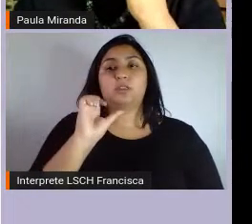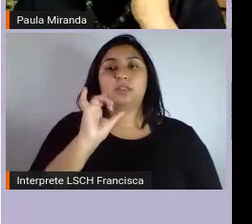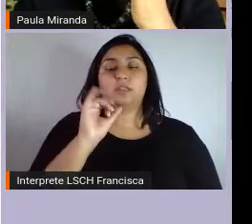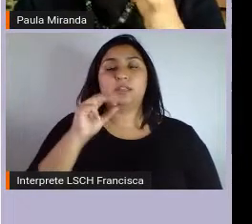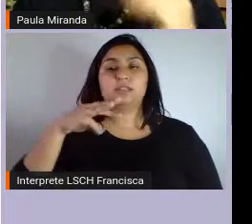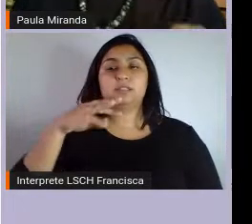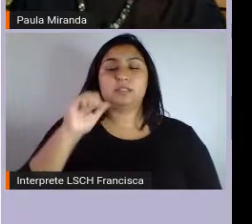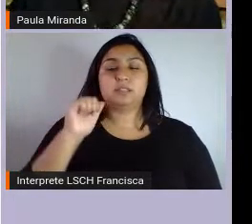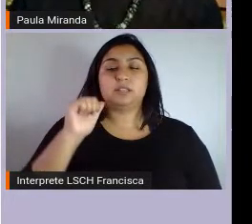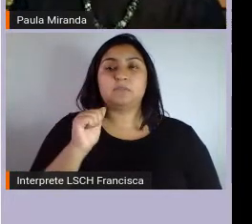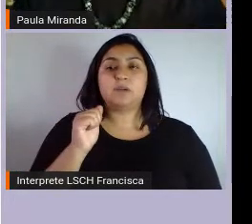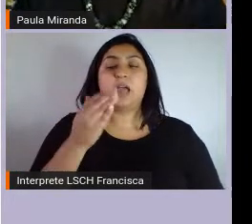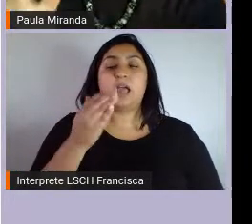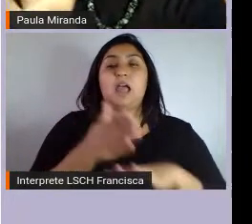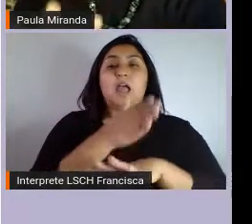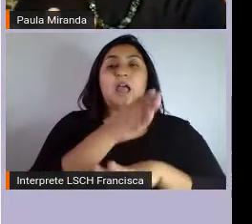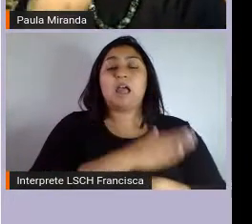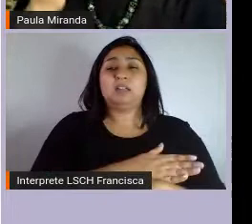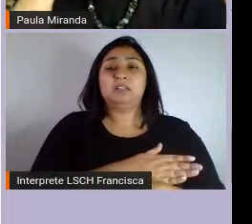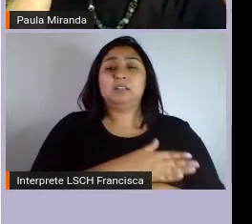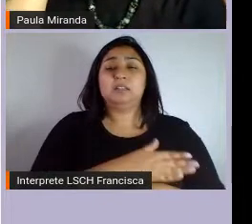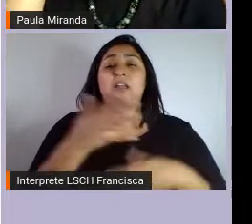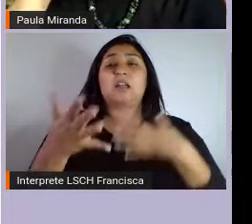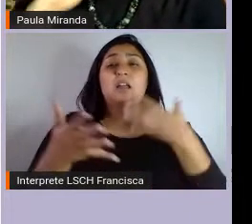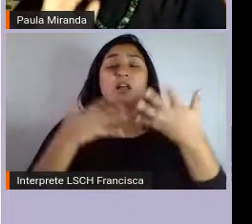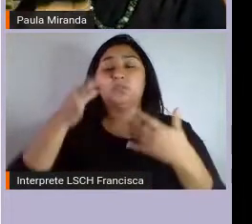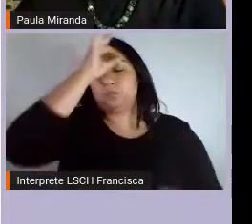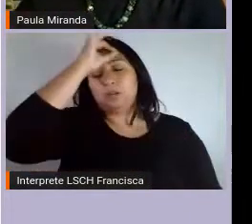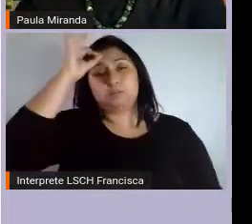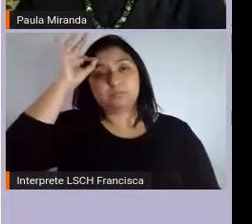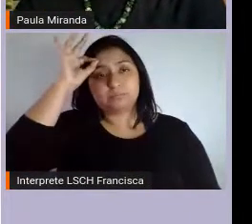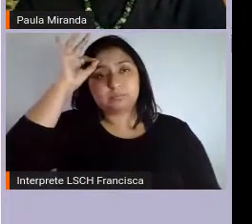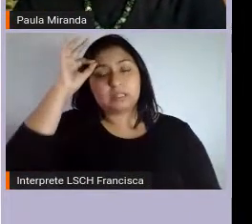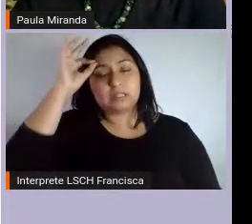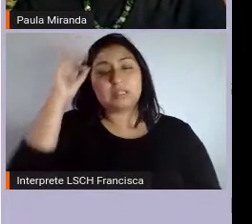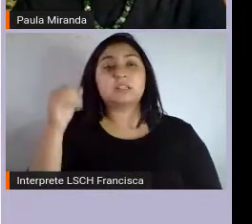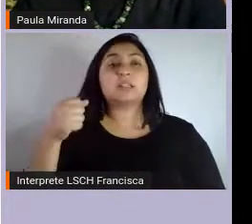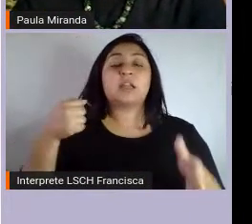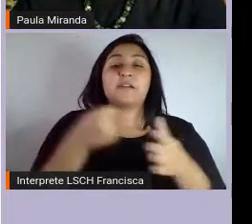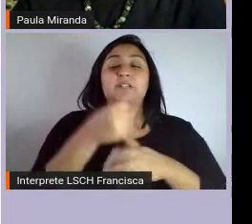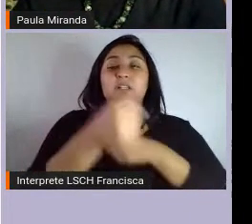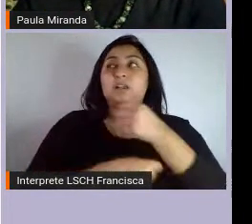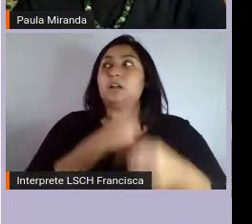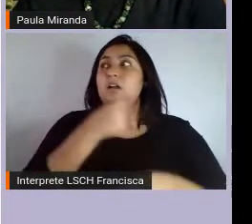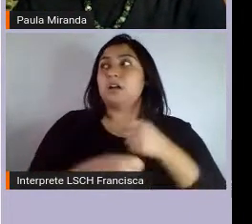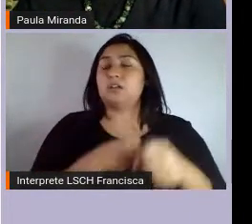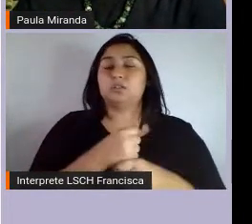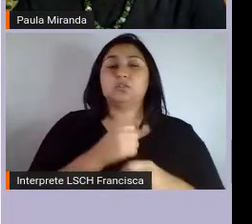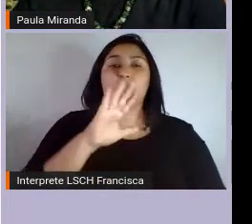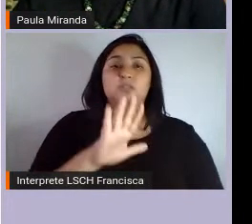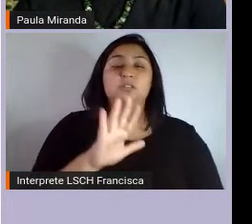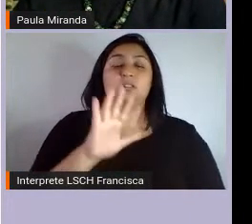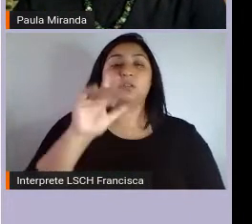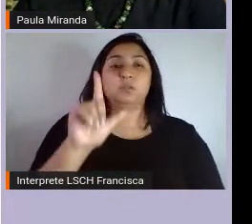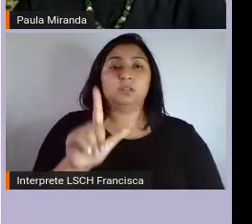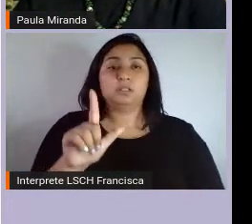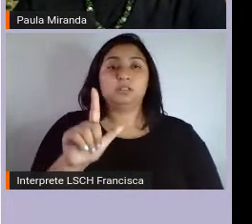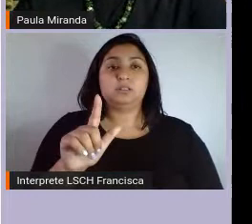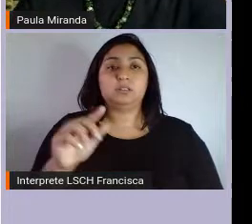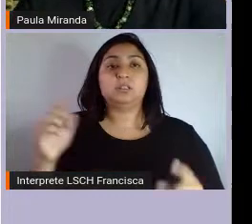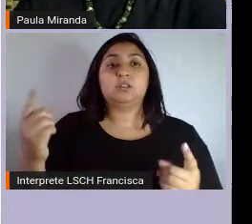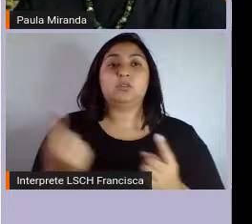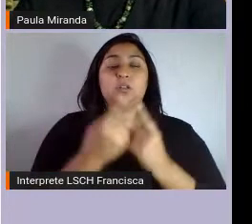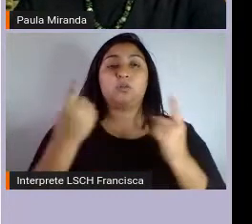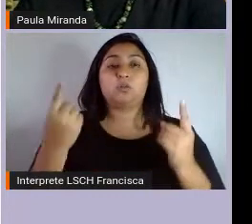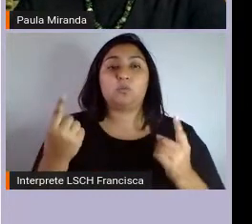con el canto mapuche más pleno, que ocurre a fines de los años 57, a partir de su encuentro